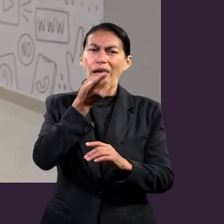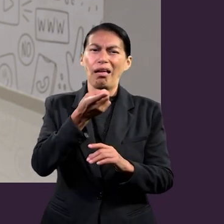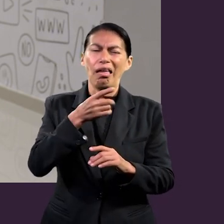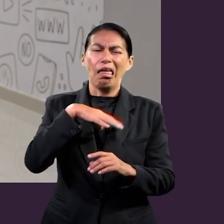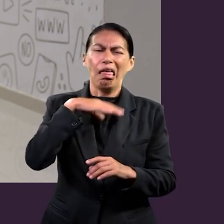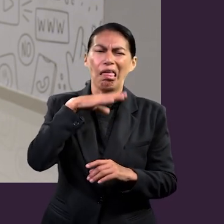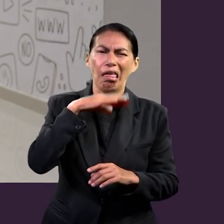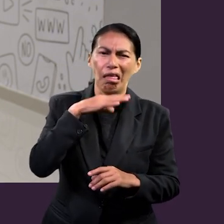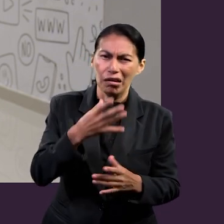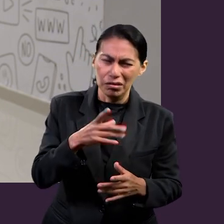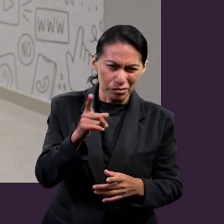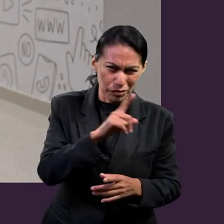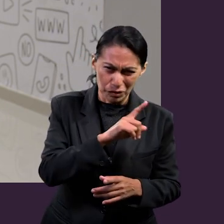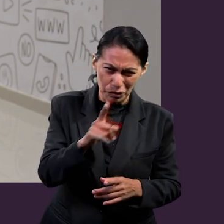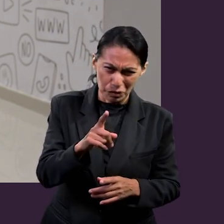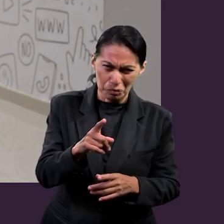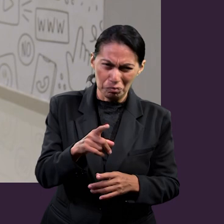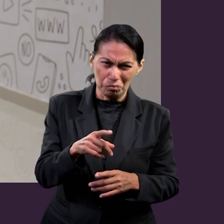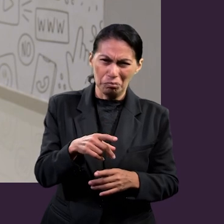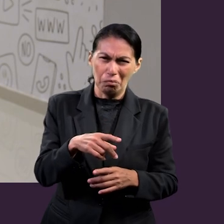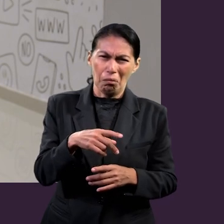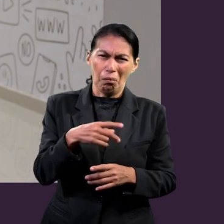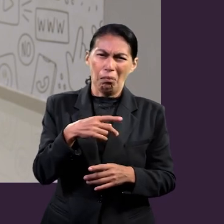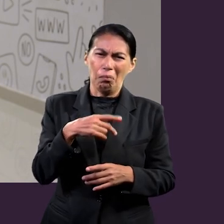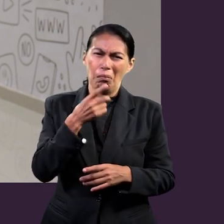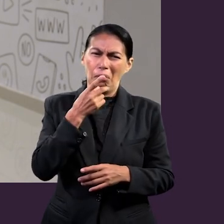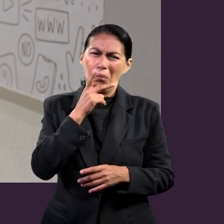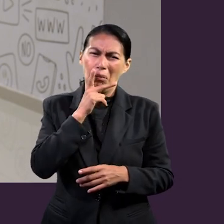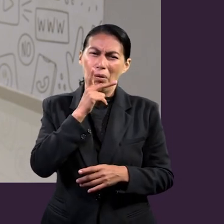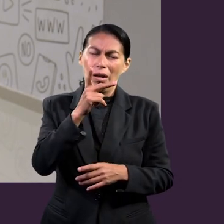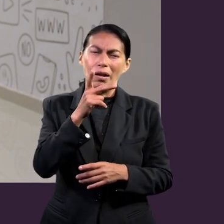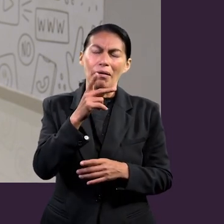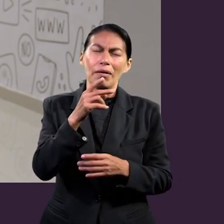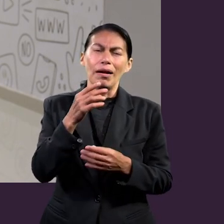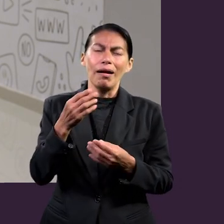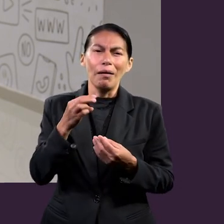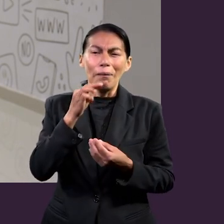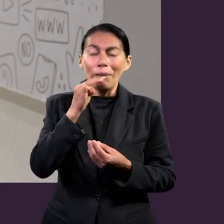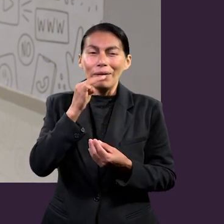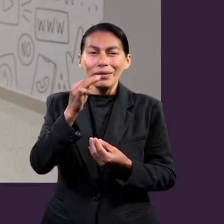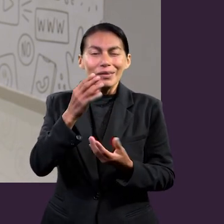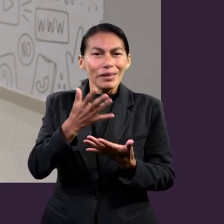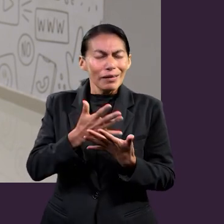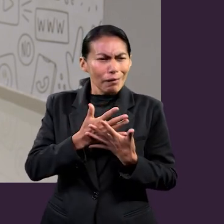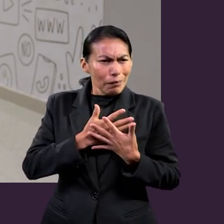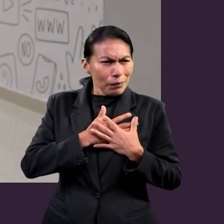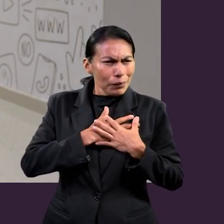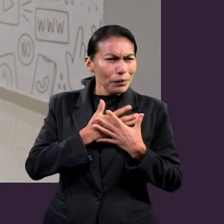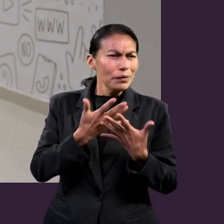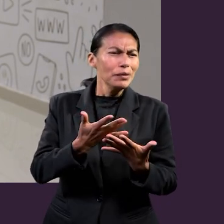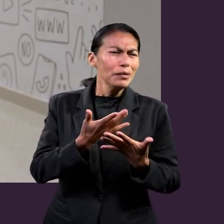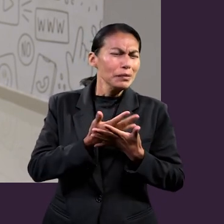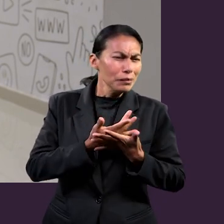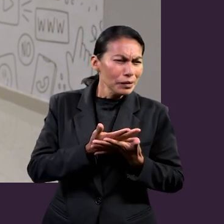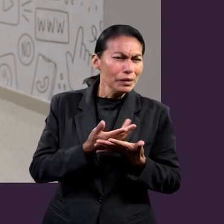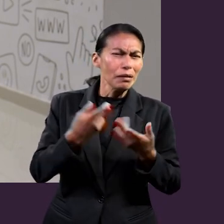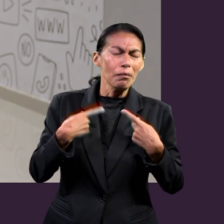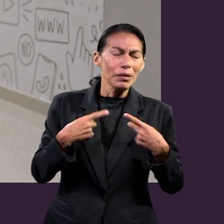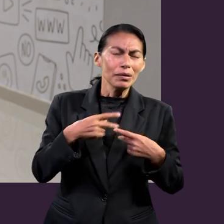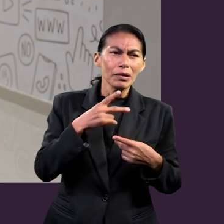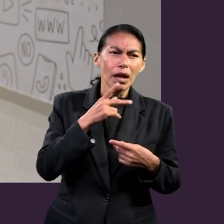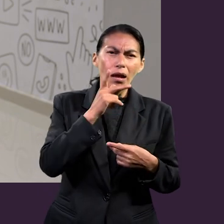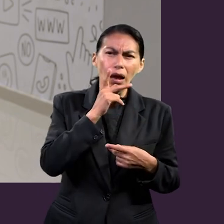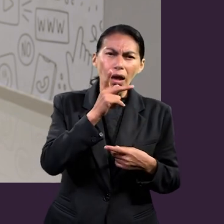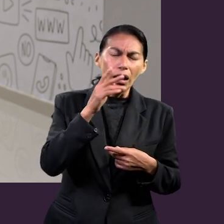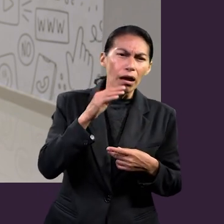salga de nuestros labios, sino aquella palabra que dé un mensaje que sea grato a los